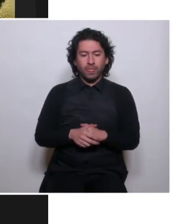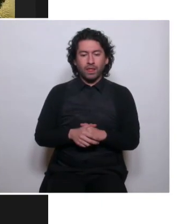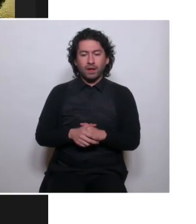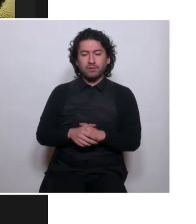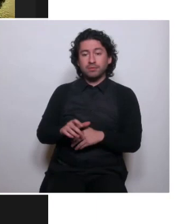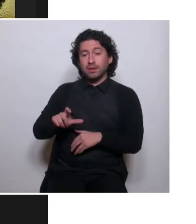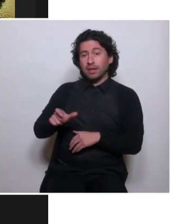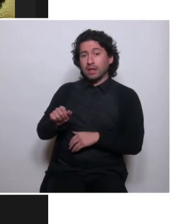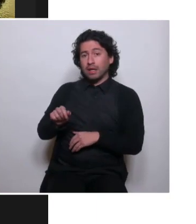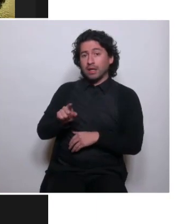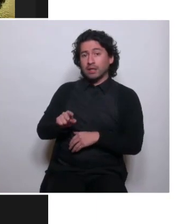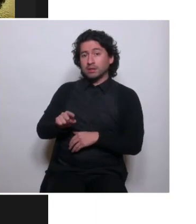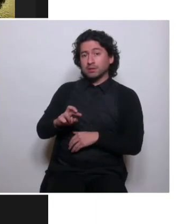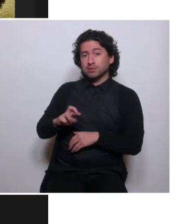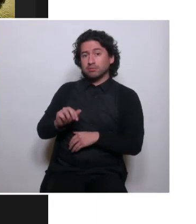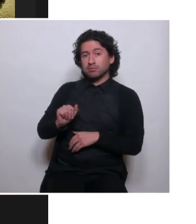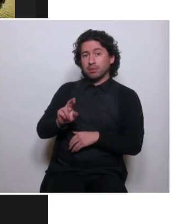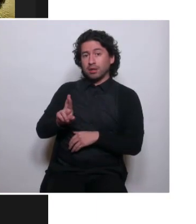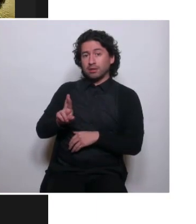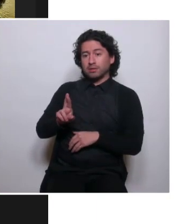Señor Gaspar Domínguez.